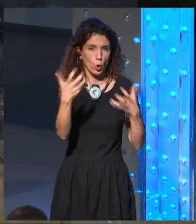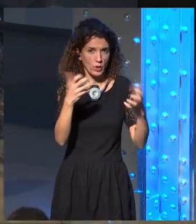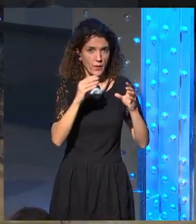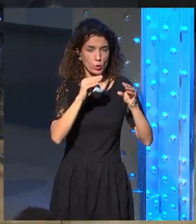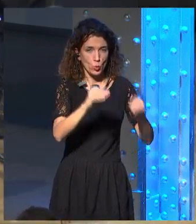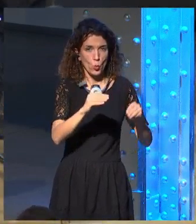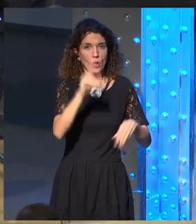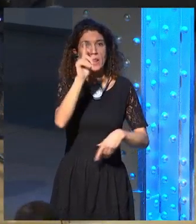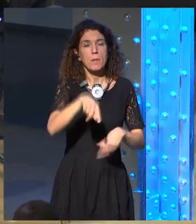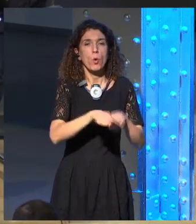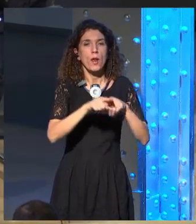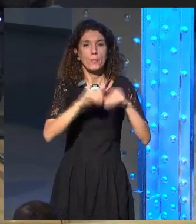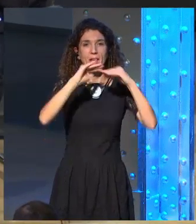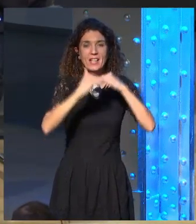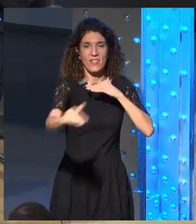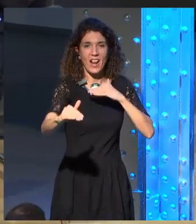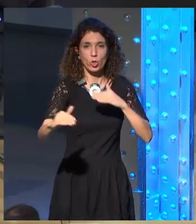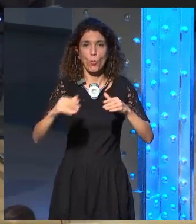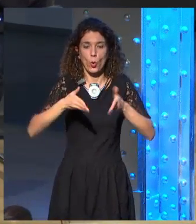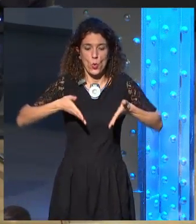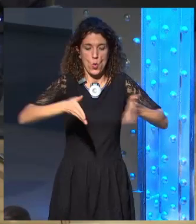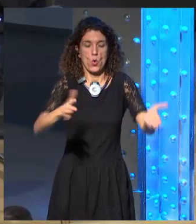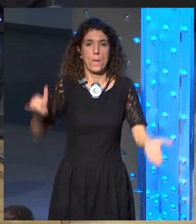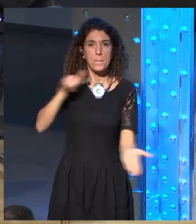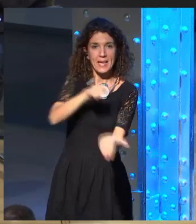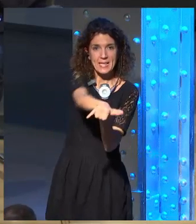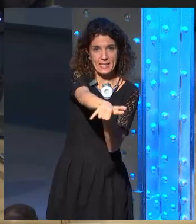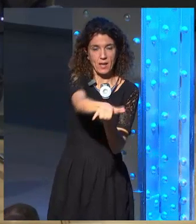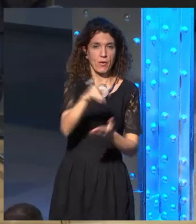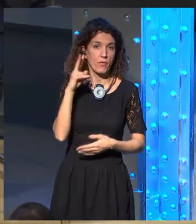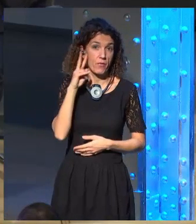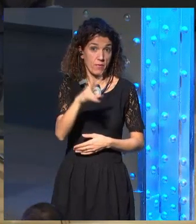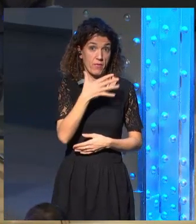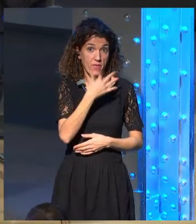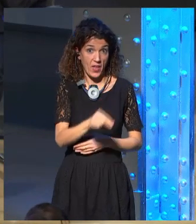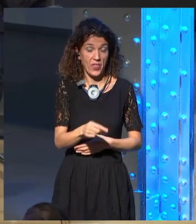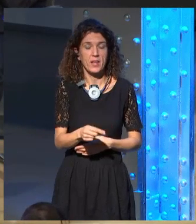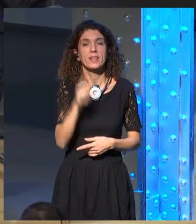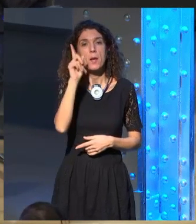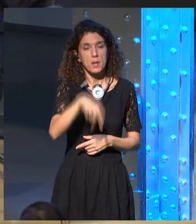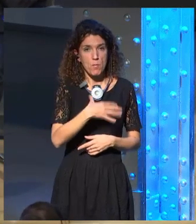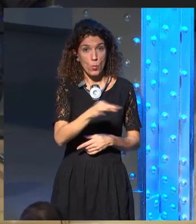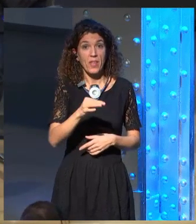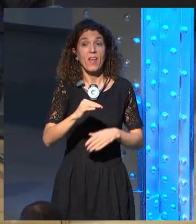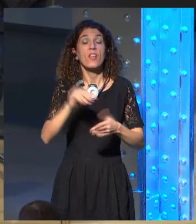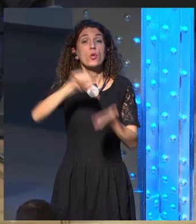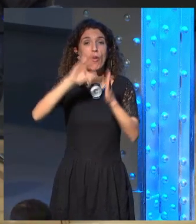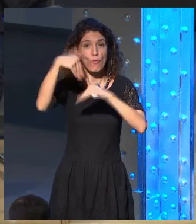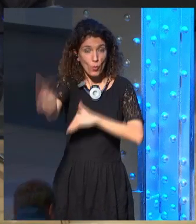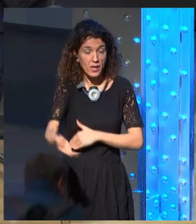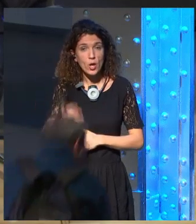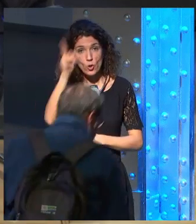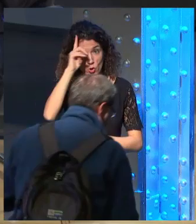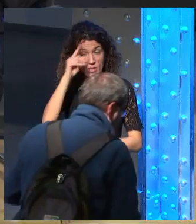el asfalto de la pista y demás. Se encuentran en las afueras de las ciudades, pero bueno, no sé